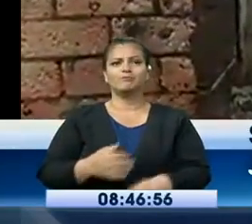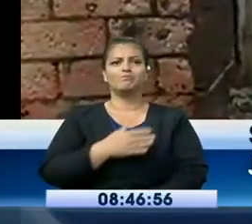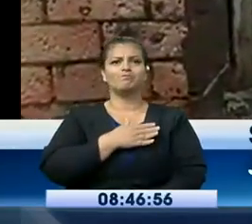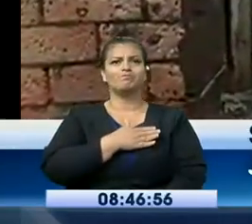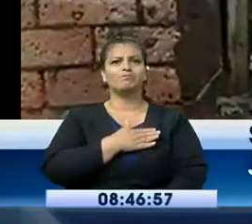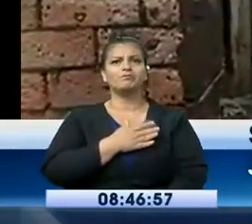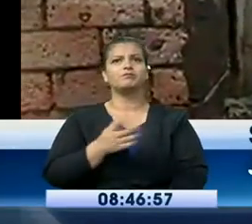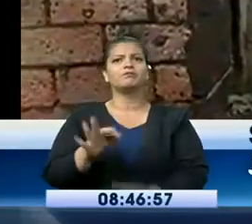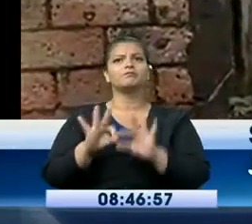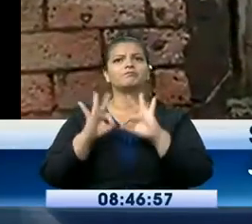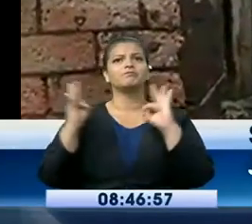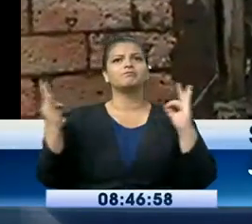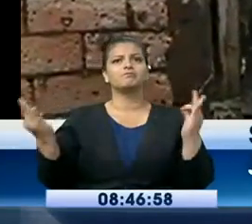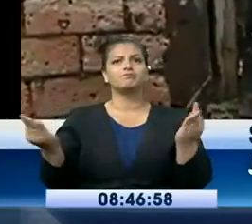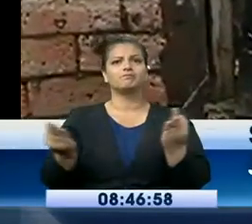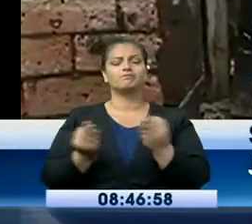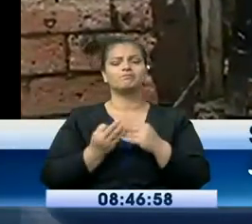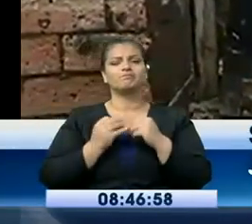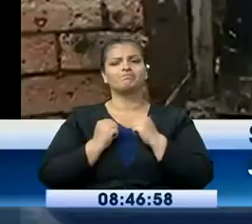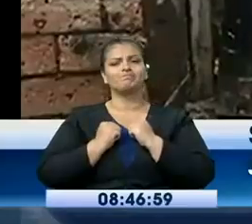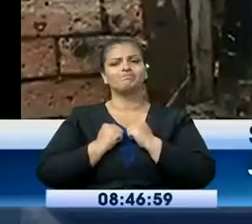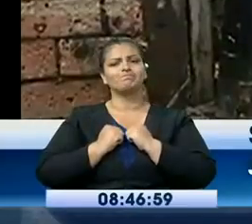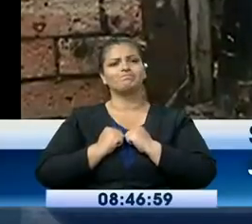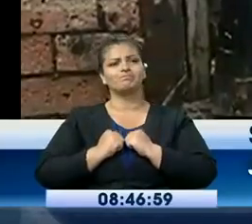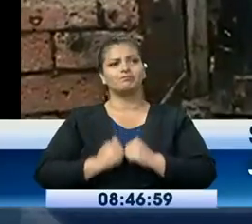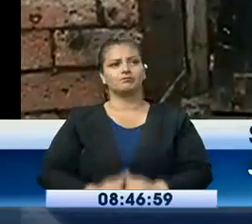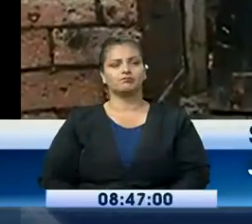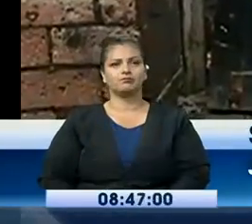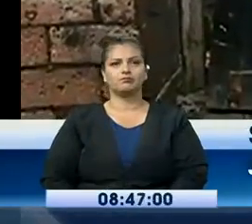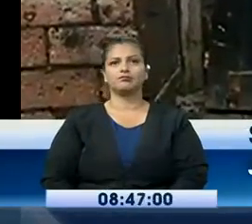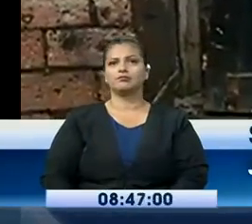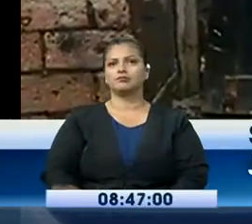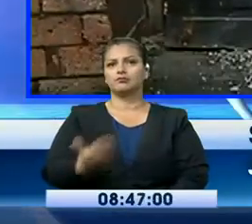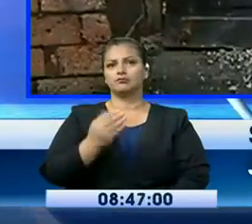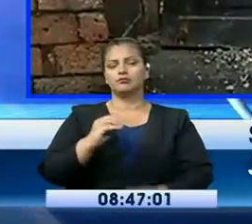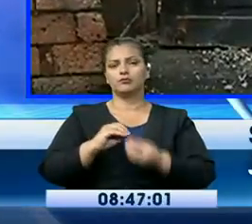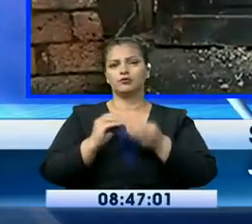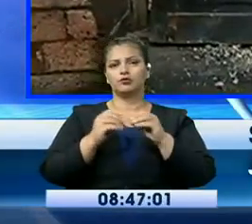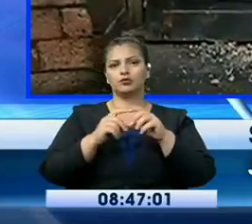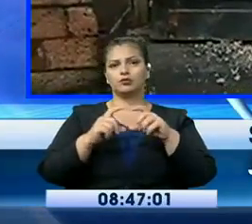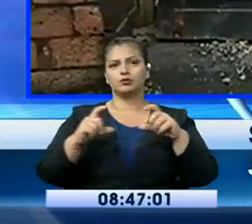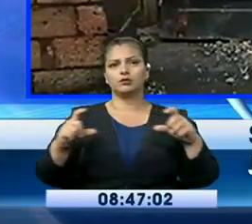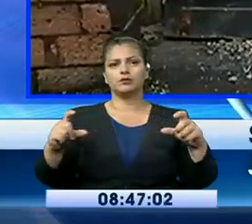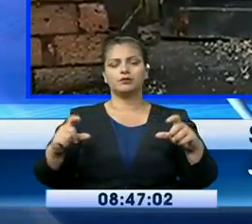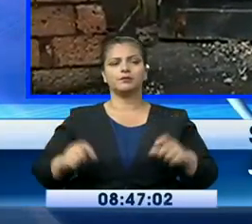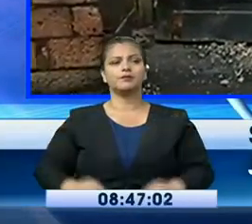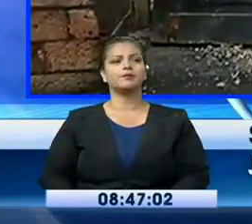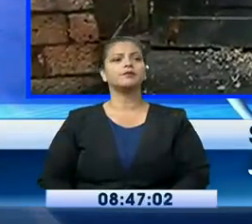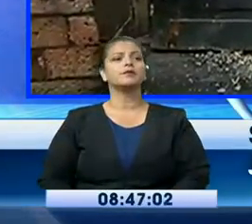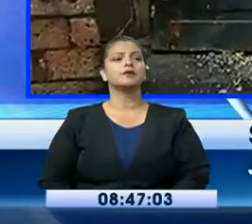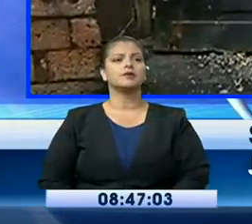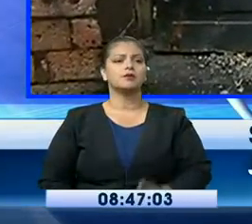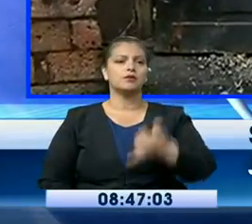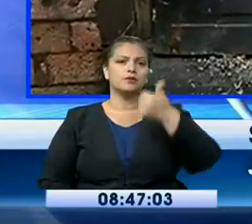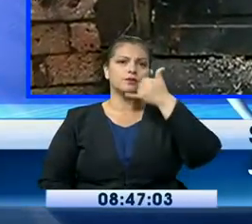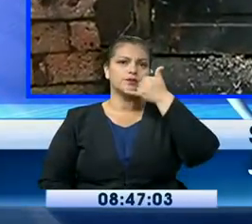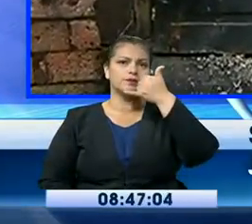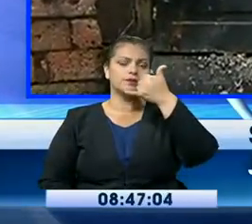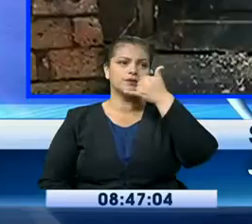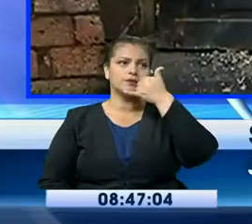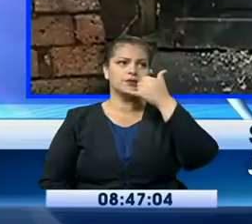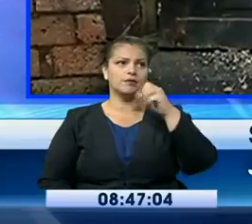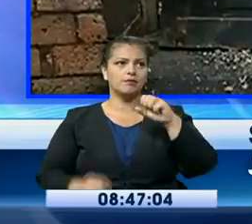reiteramos el número 09 60 11 93 49 al nombre de lorena arellano